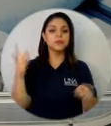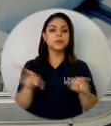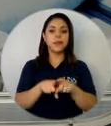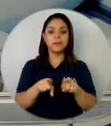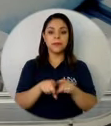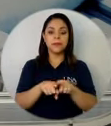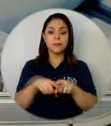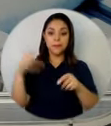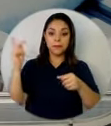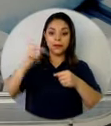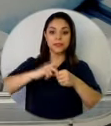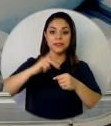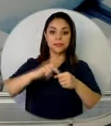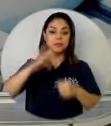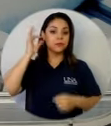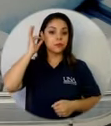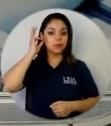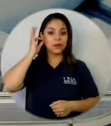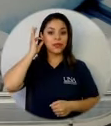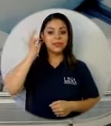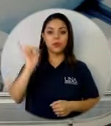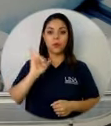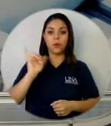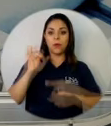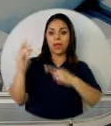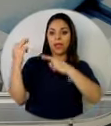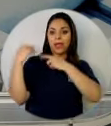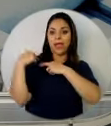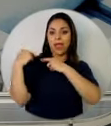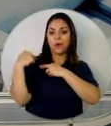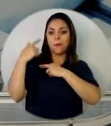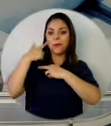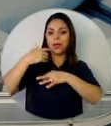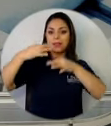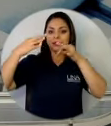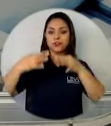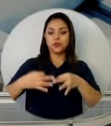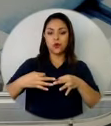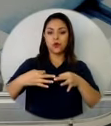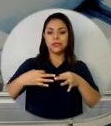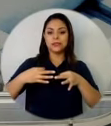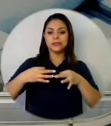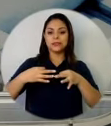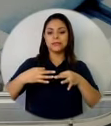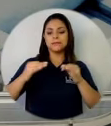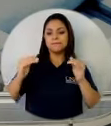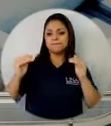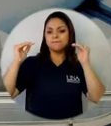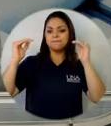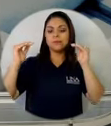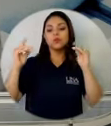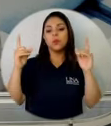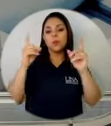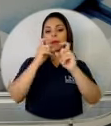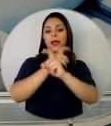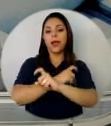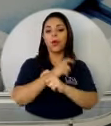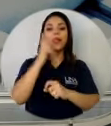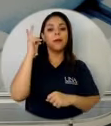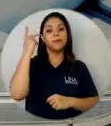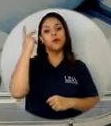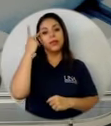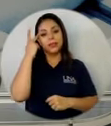la participación de las mujeres en cargos de toma de decisiones, de alta jerarquía, es complicado, tanto en la